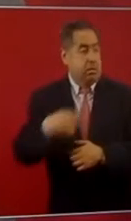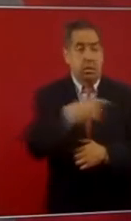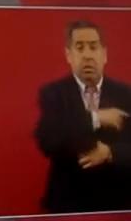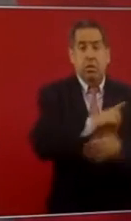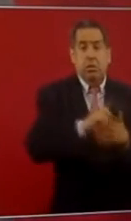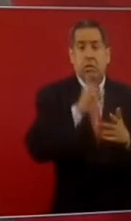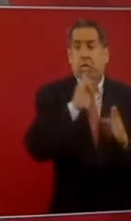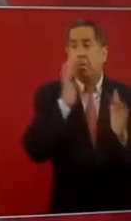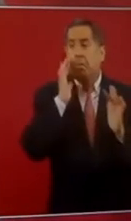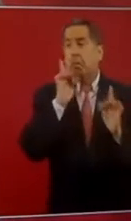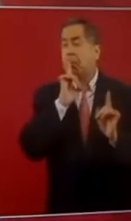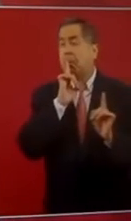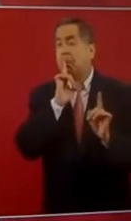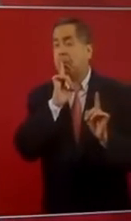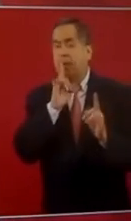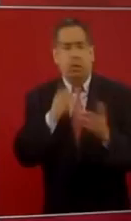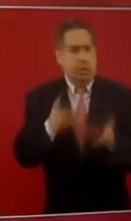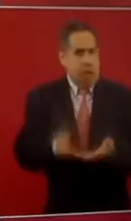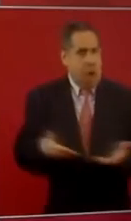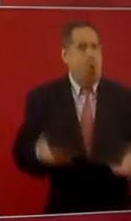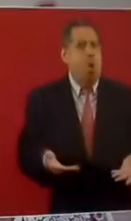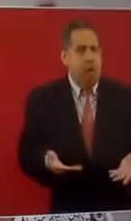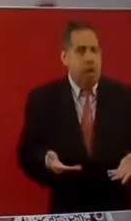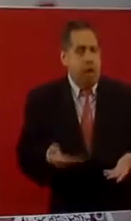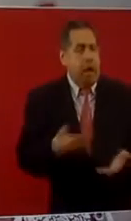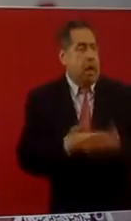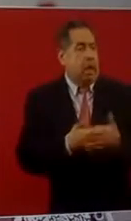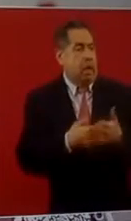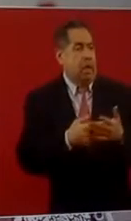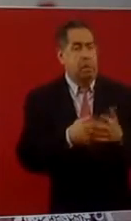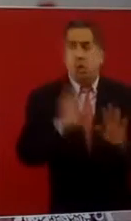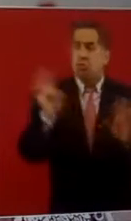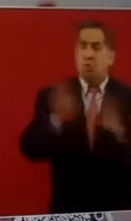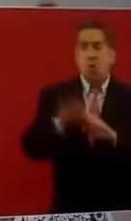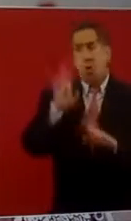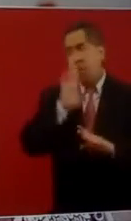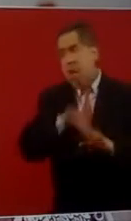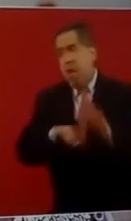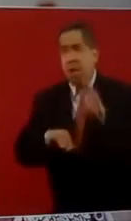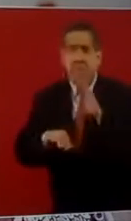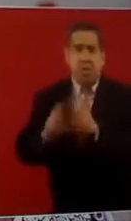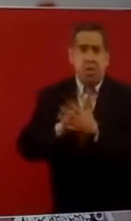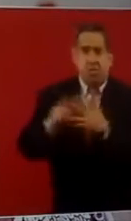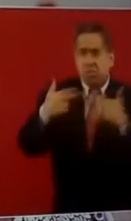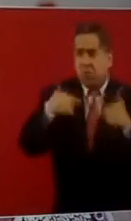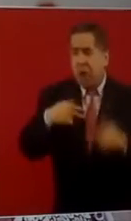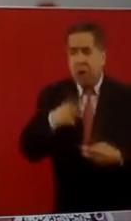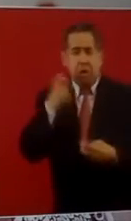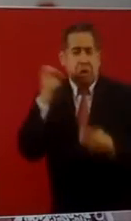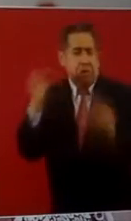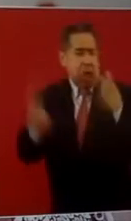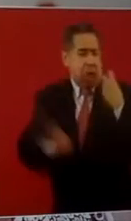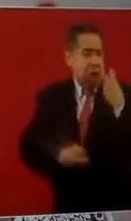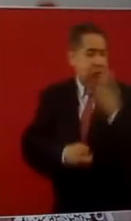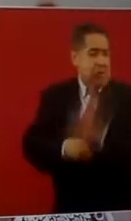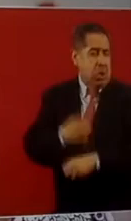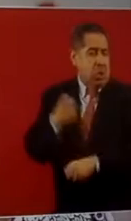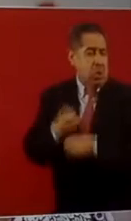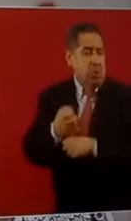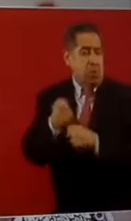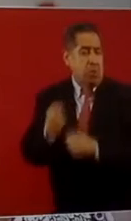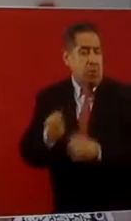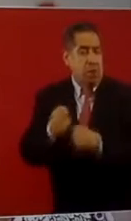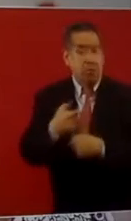es o fue originario. Fue líder y fundador de las autodefensas en Michoacán y escribió un libro